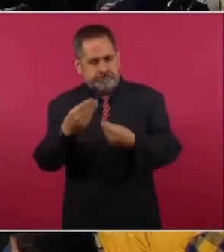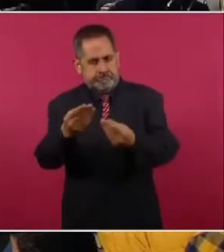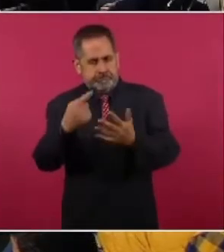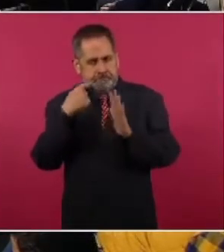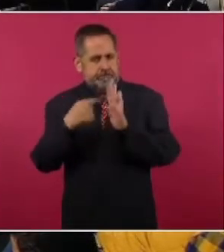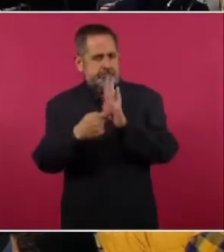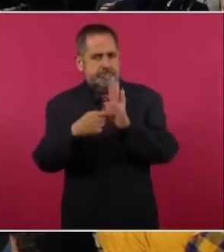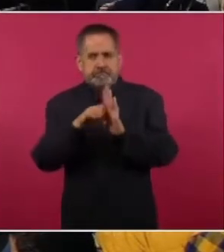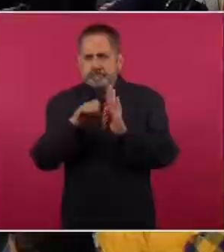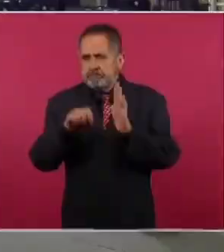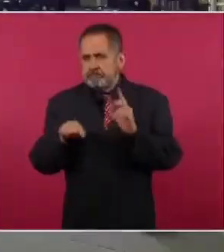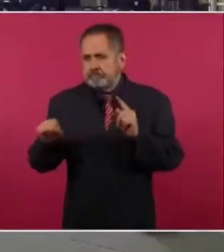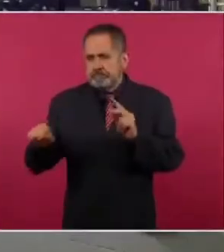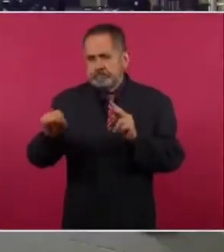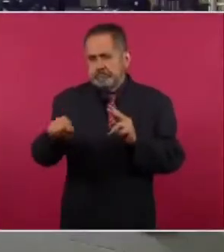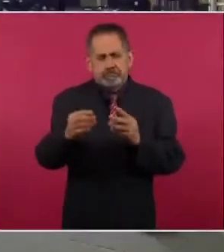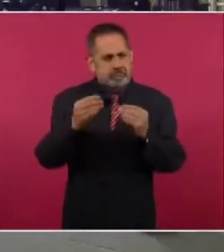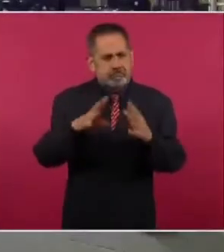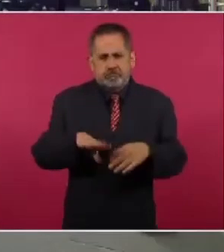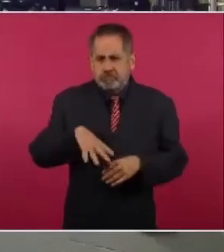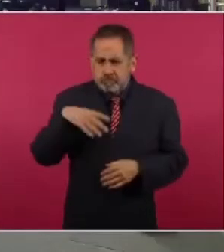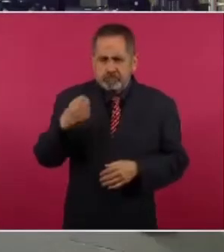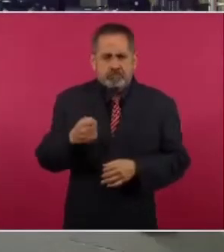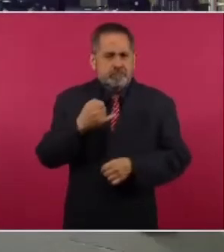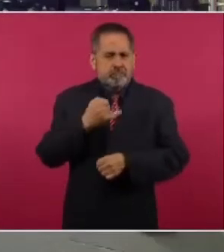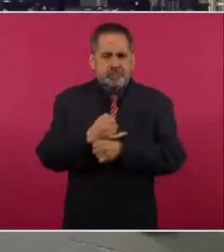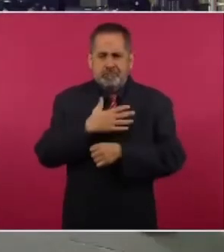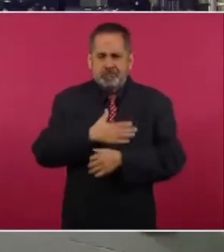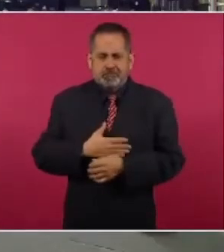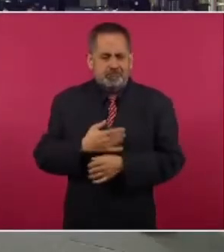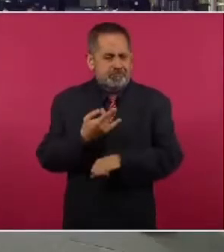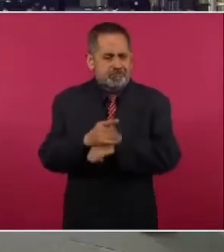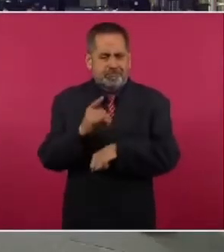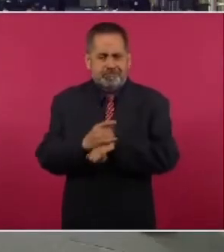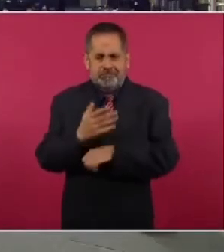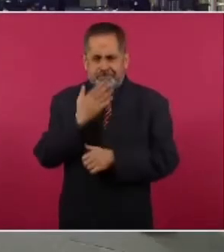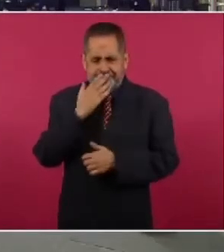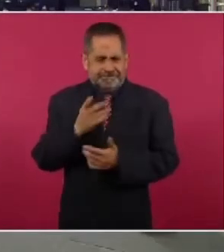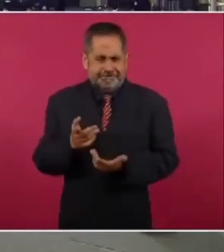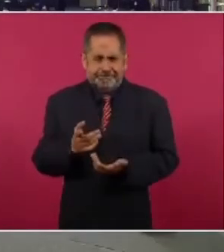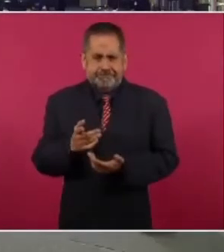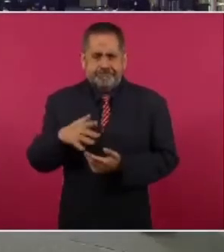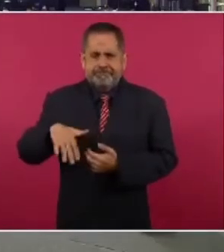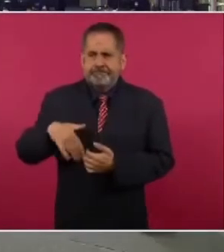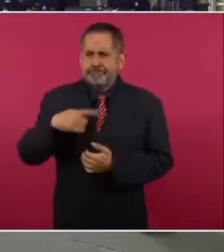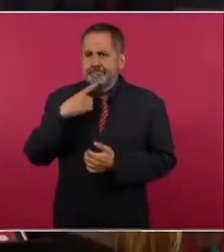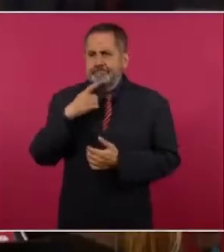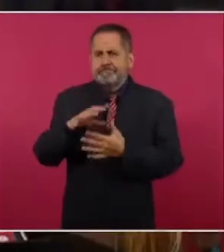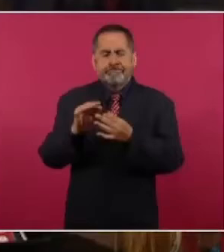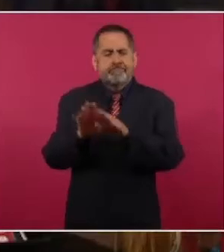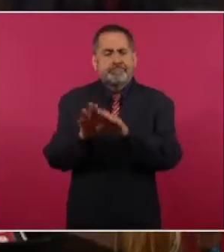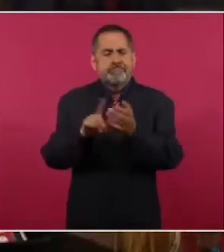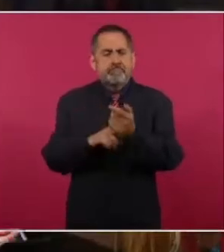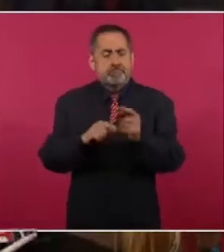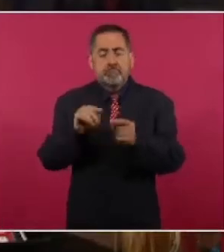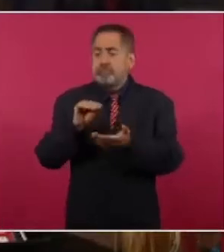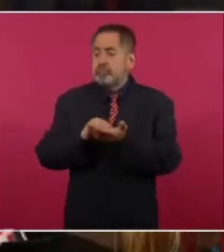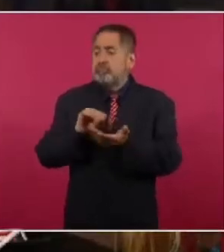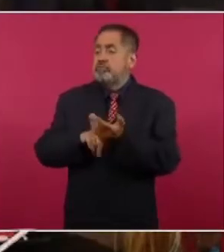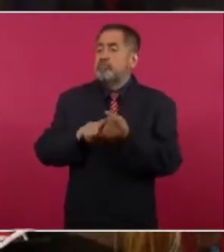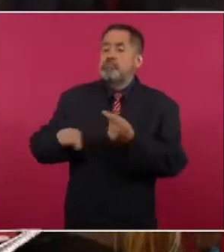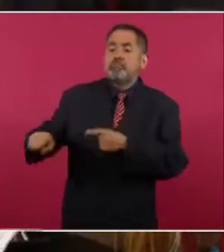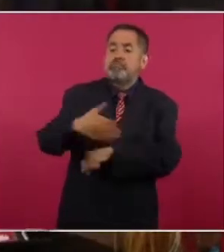ejemplos respecto a los abusos, injusticias e irregularidades que como ya he mencionado, viven y padecen las